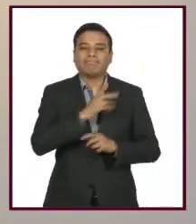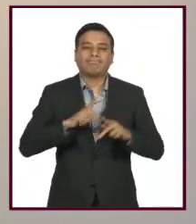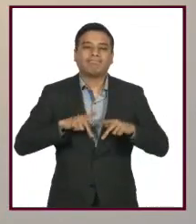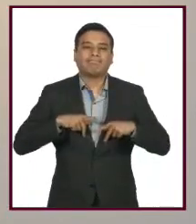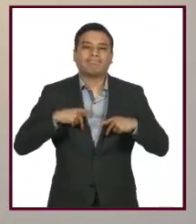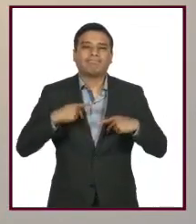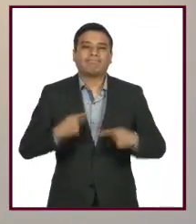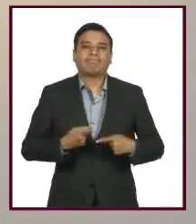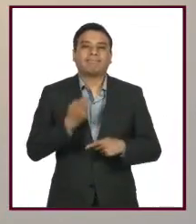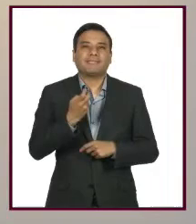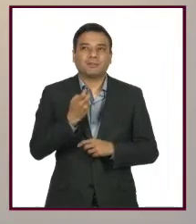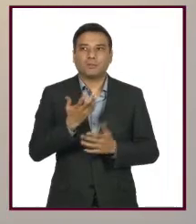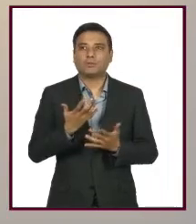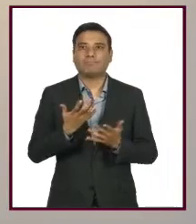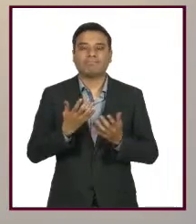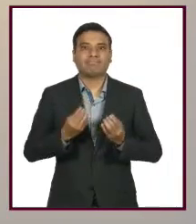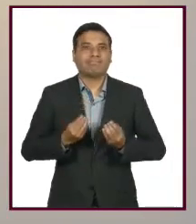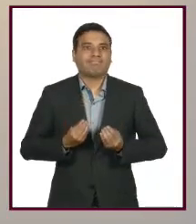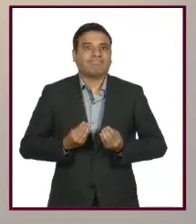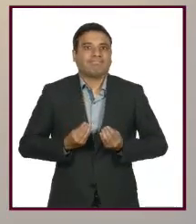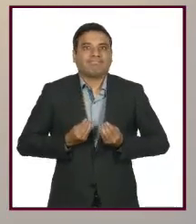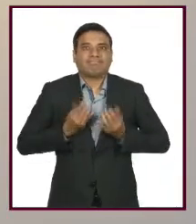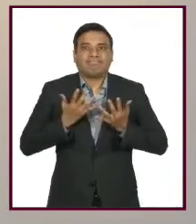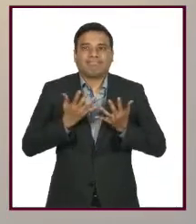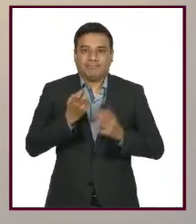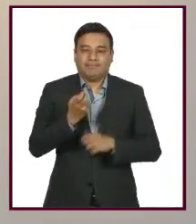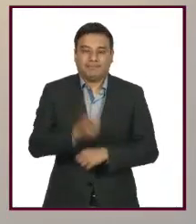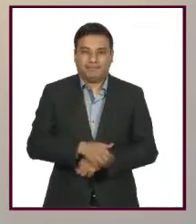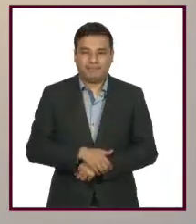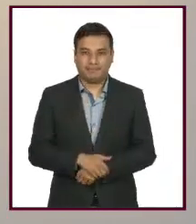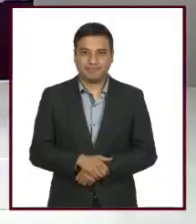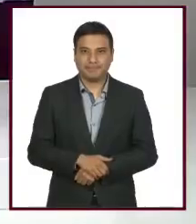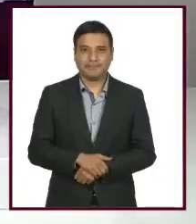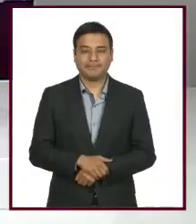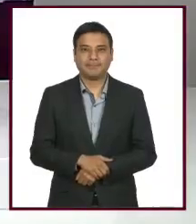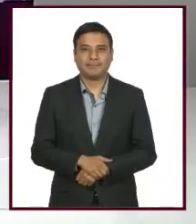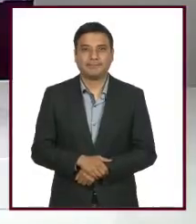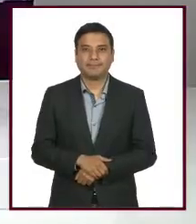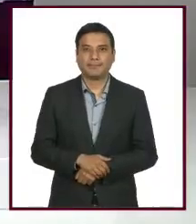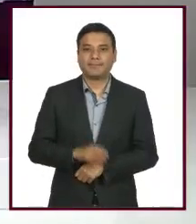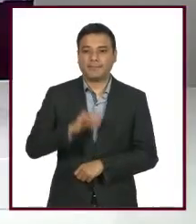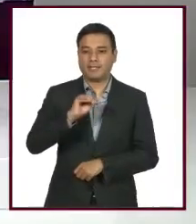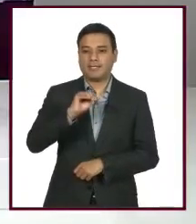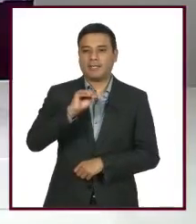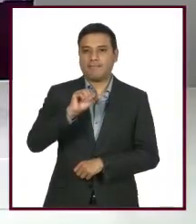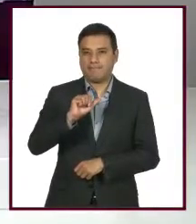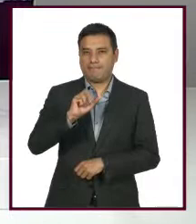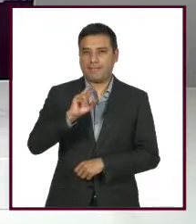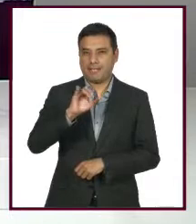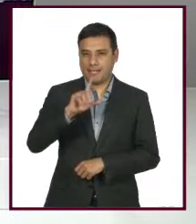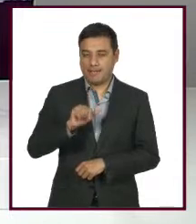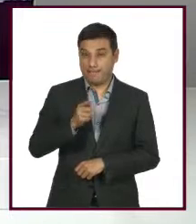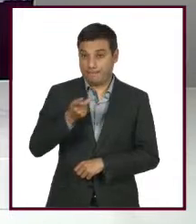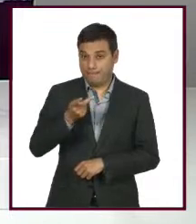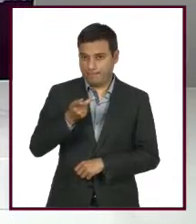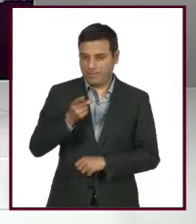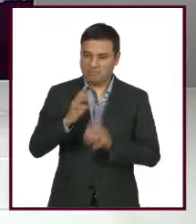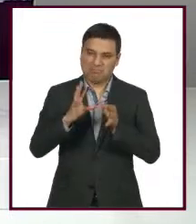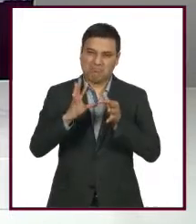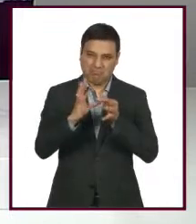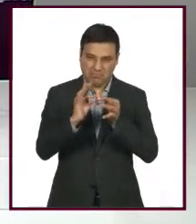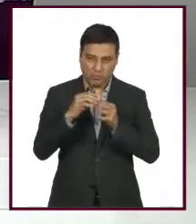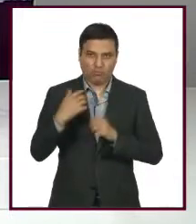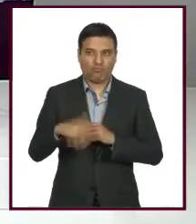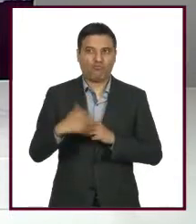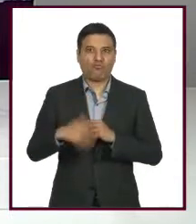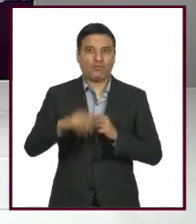sustancia, ¿no? Que es la euforia, esta sensación placentera inmediata. Mariela Miguel comenta, excelente información, gracias por